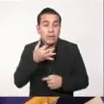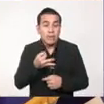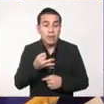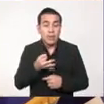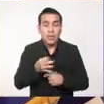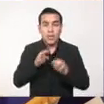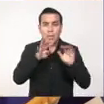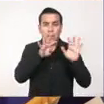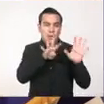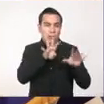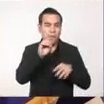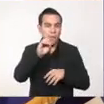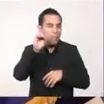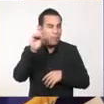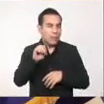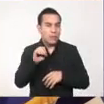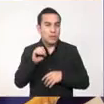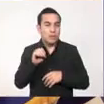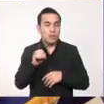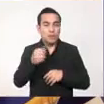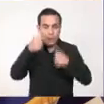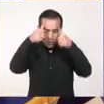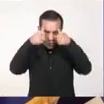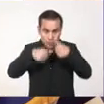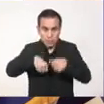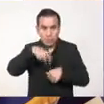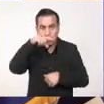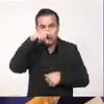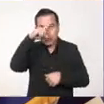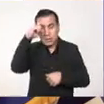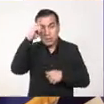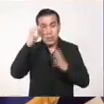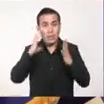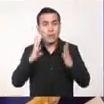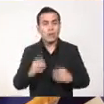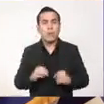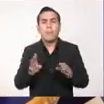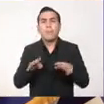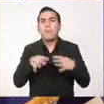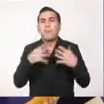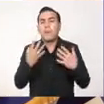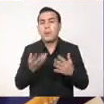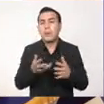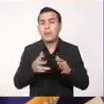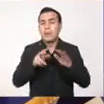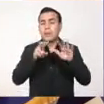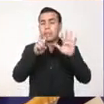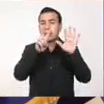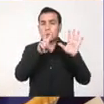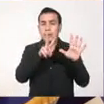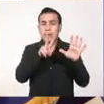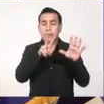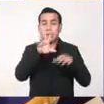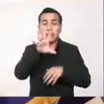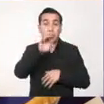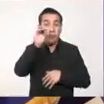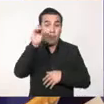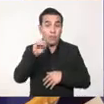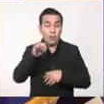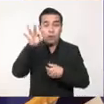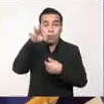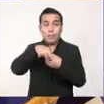pico % de aprobación, ¿por qué solo el 75% de la población votó por tus